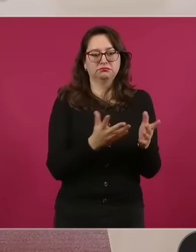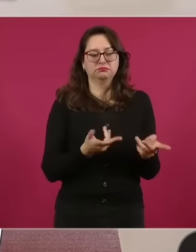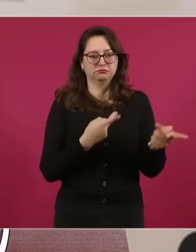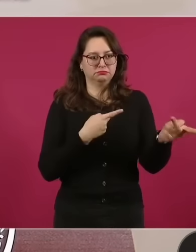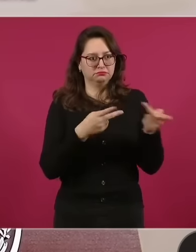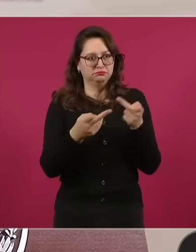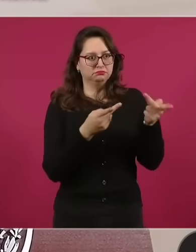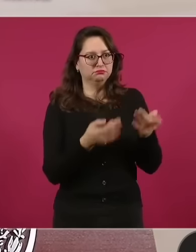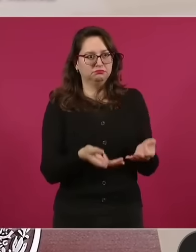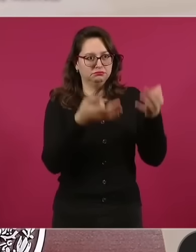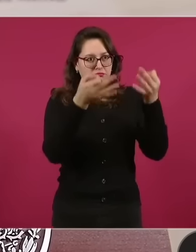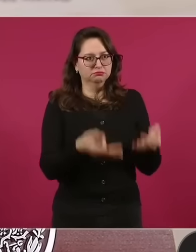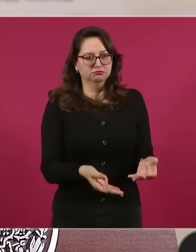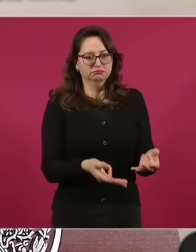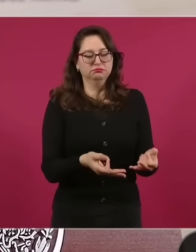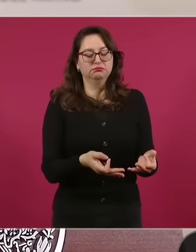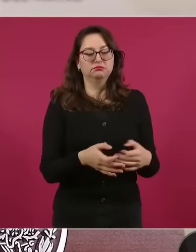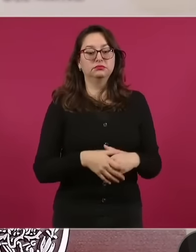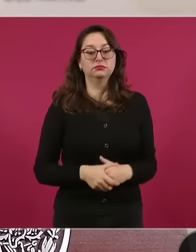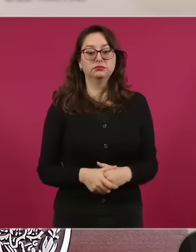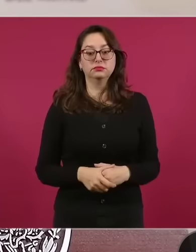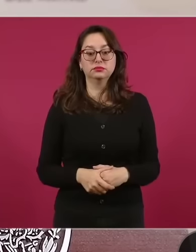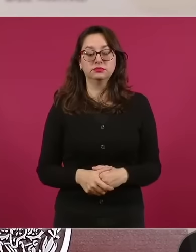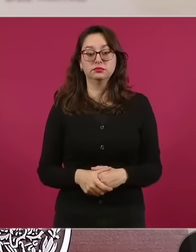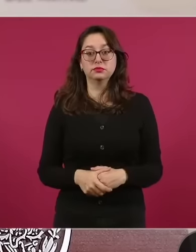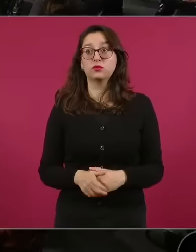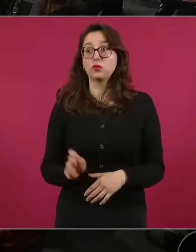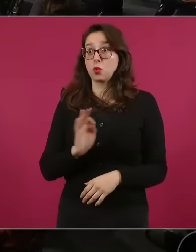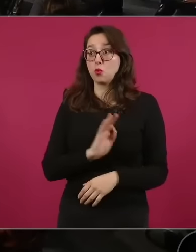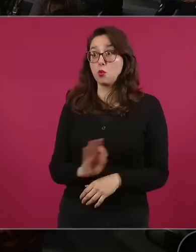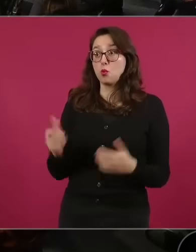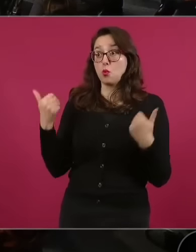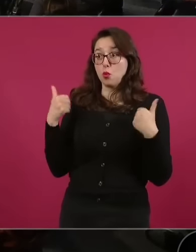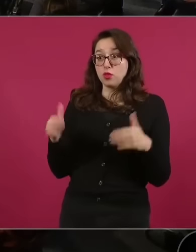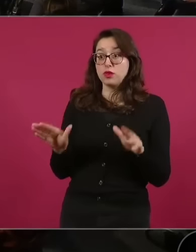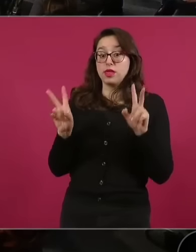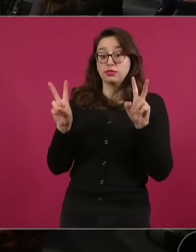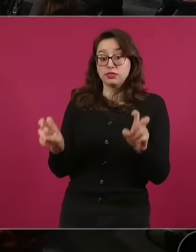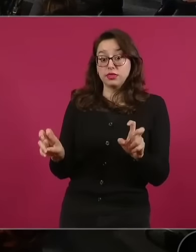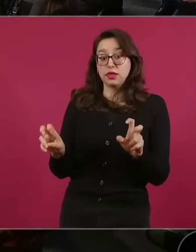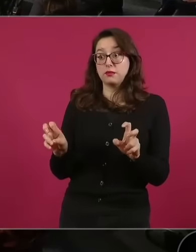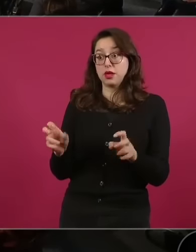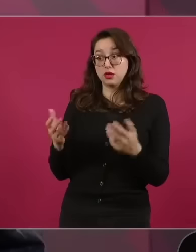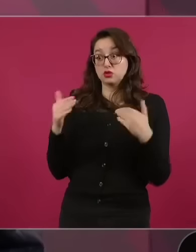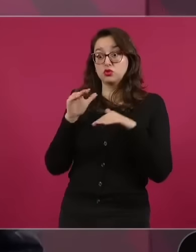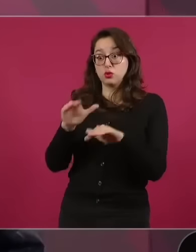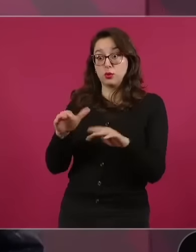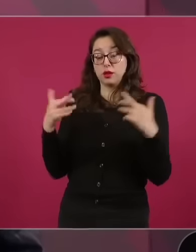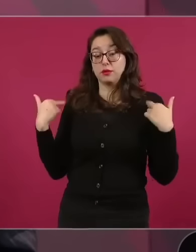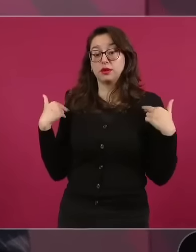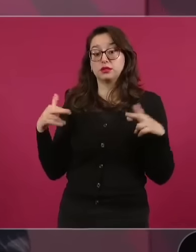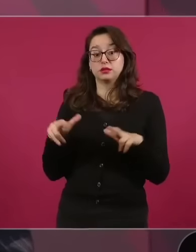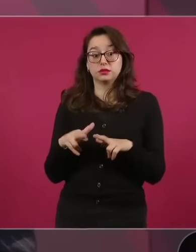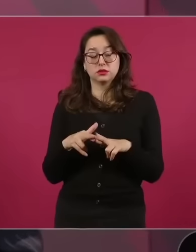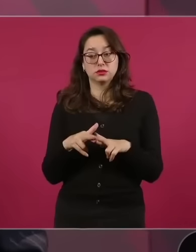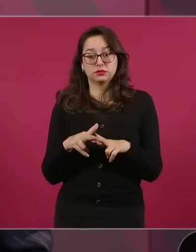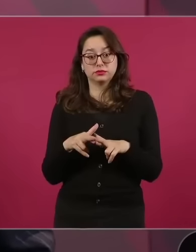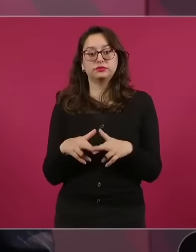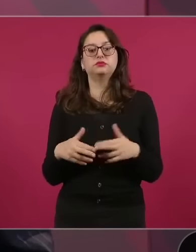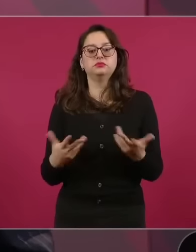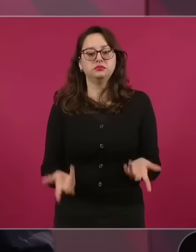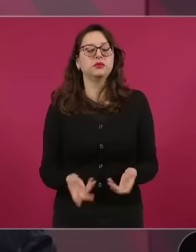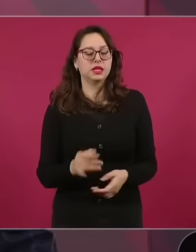restauración y ahí podría tocar una vez el tema de y si les voy a hablar de este a